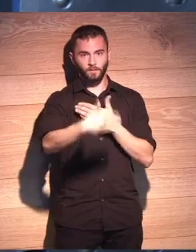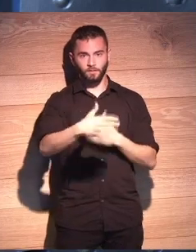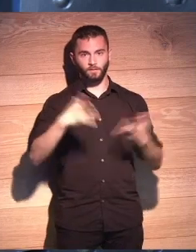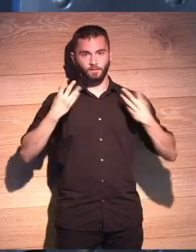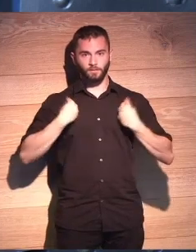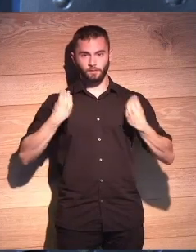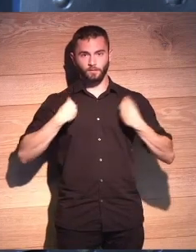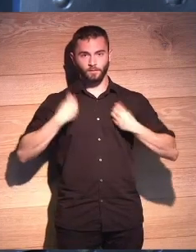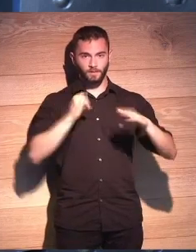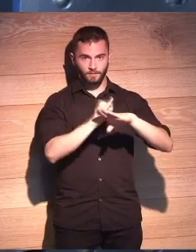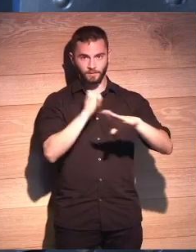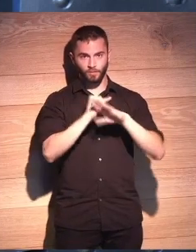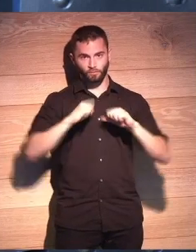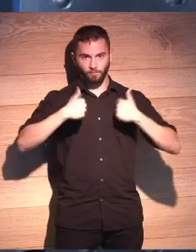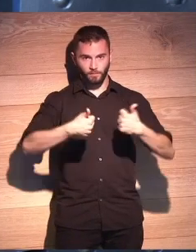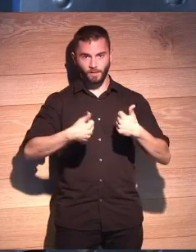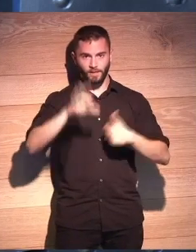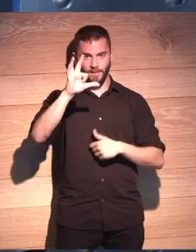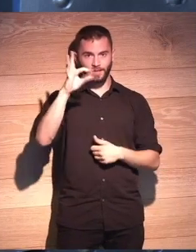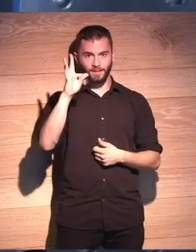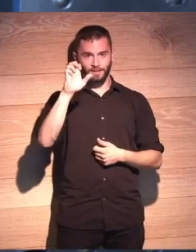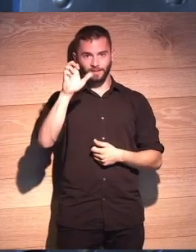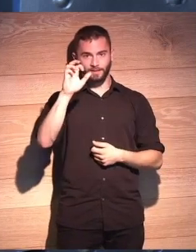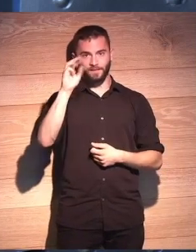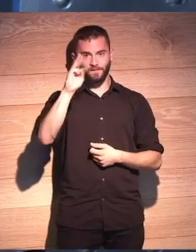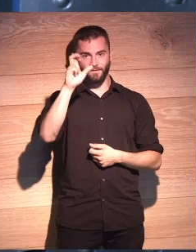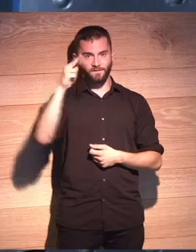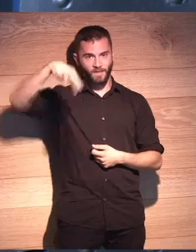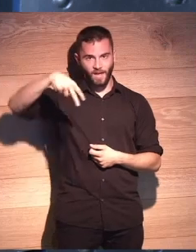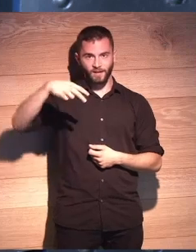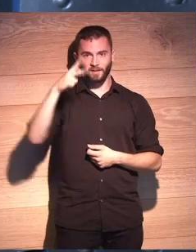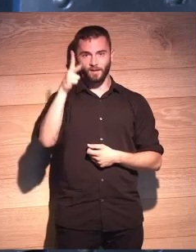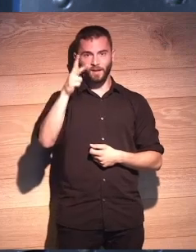Life Institute con Stephen Hopkins y con otros